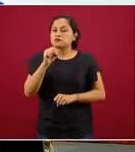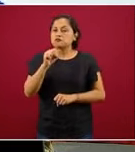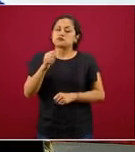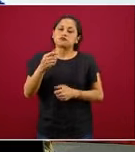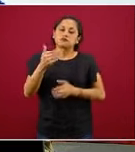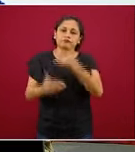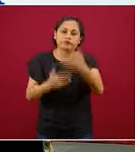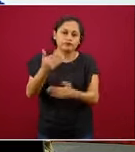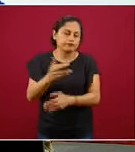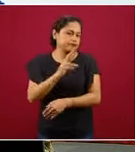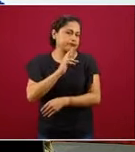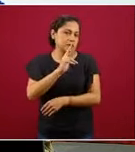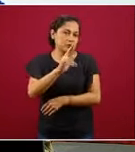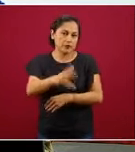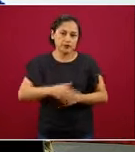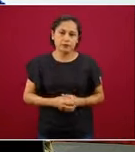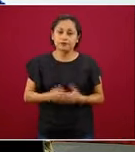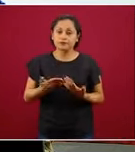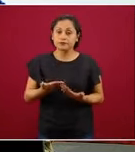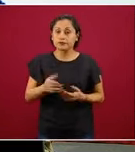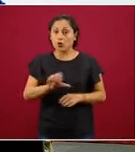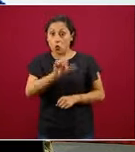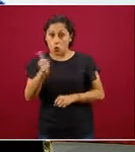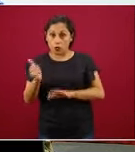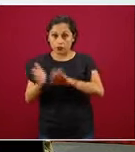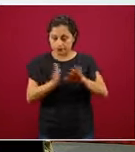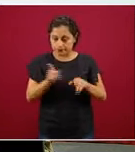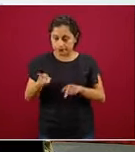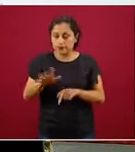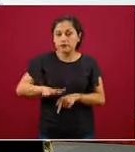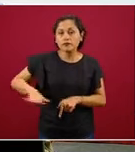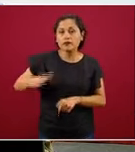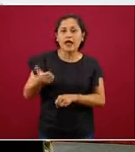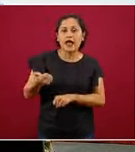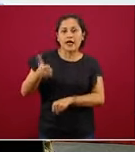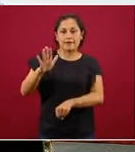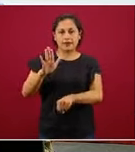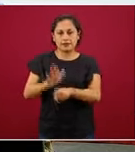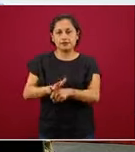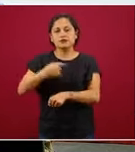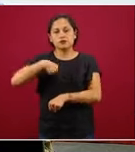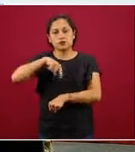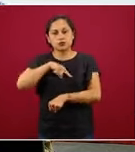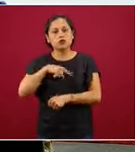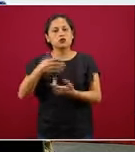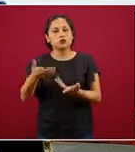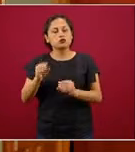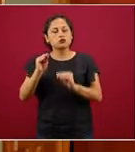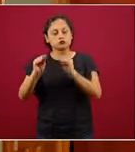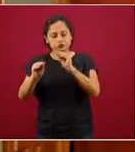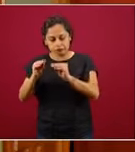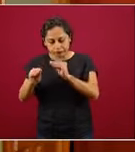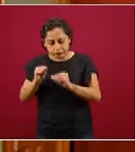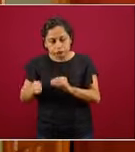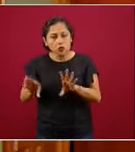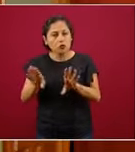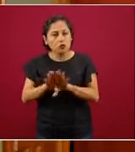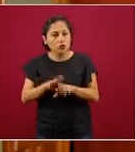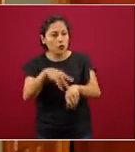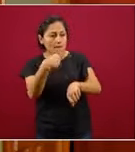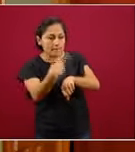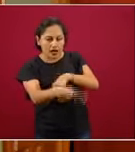el lado administrativo, pues evidentemente tenemos que hacer esta gestión de los riesgos, identificar plenamente dónde tenemos